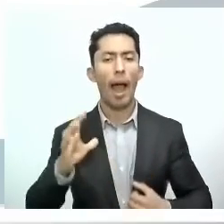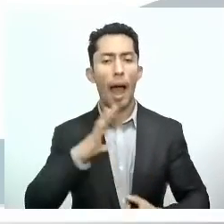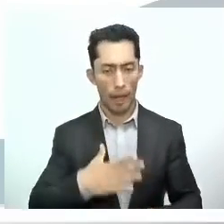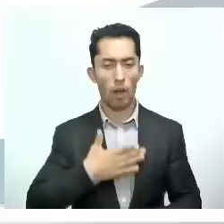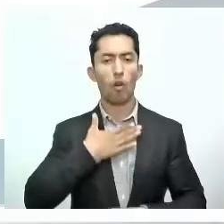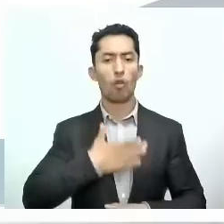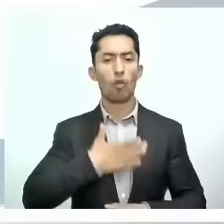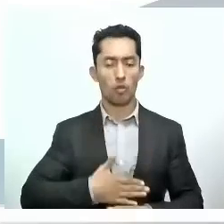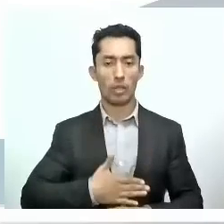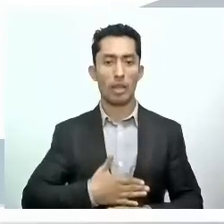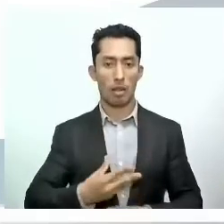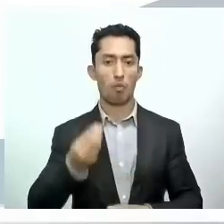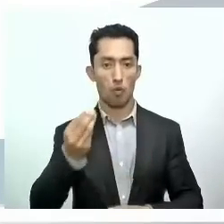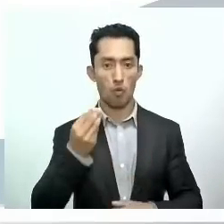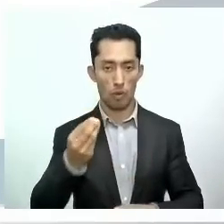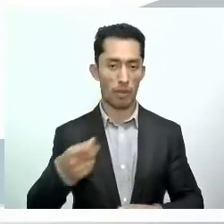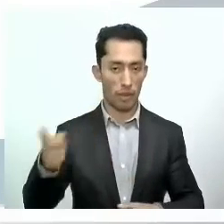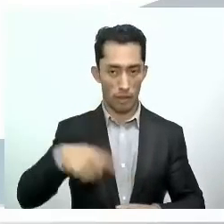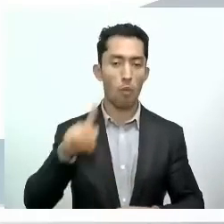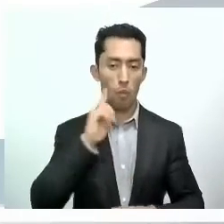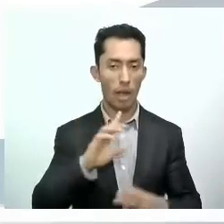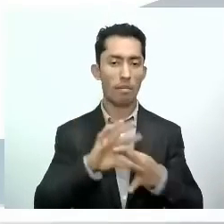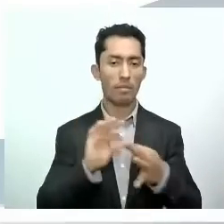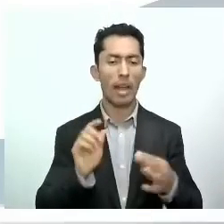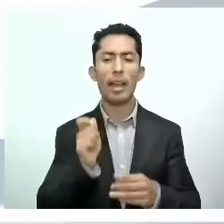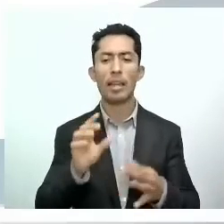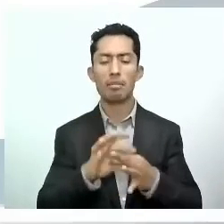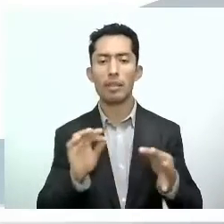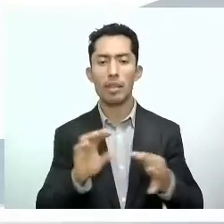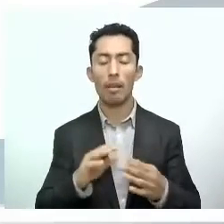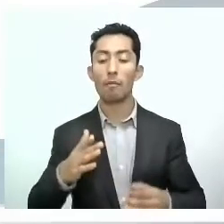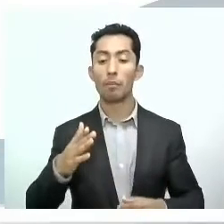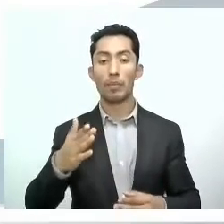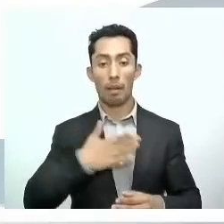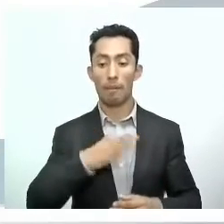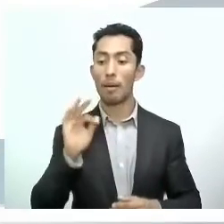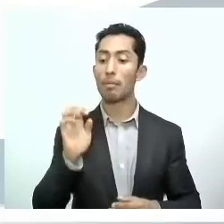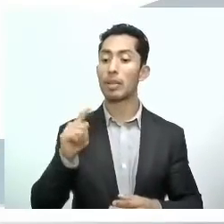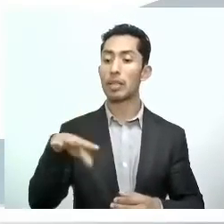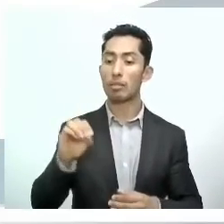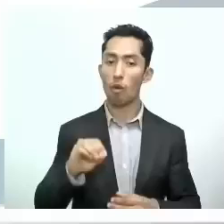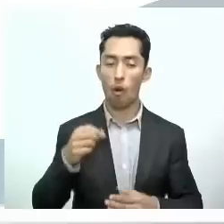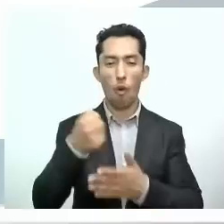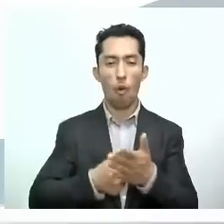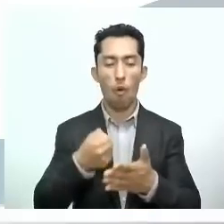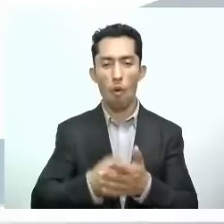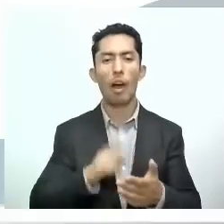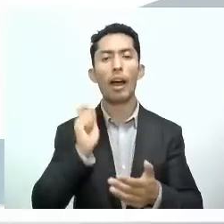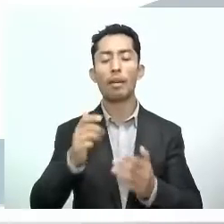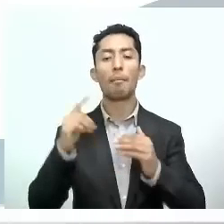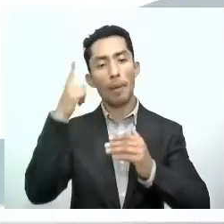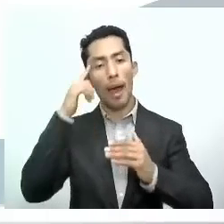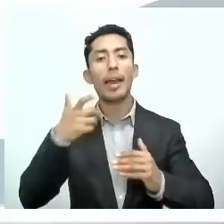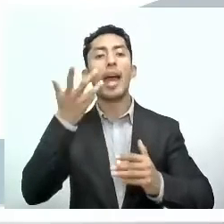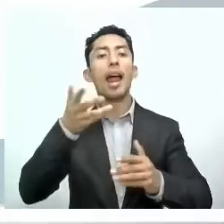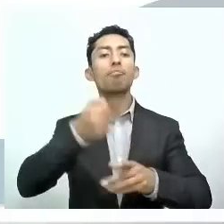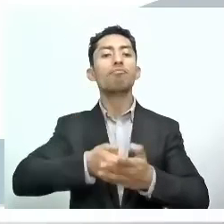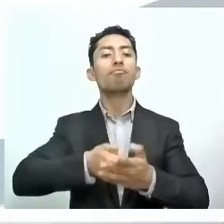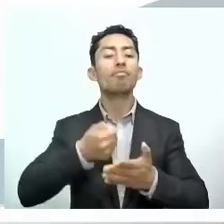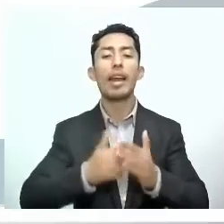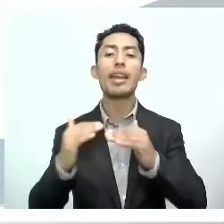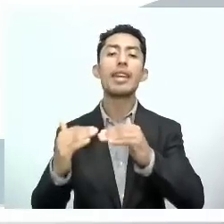plural de las que estamos hablando. Nuestro feminismo tiene que ver con un feminismo de la igualdad. No es un